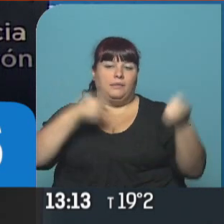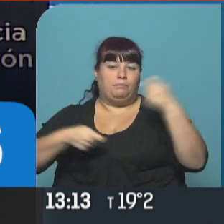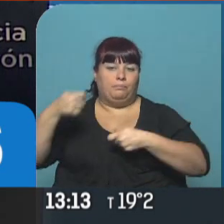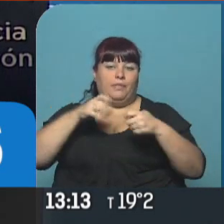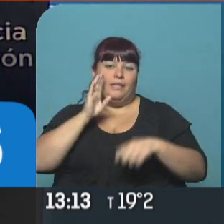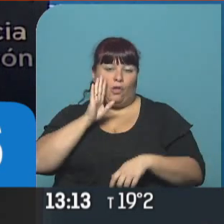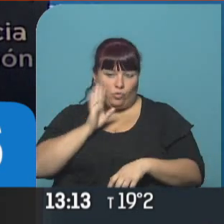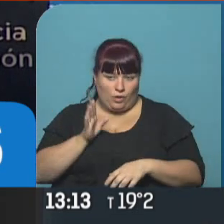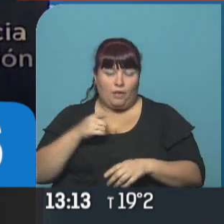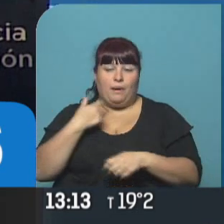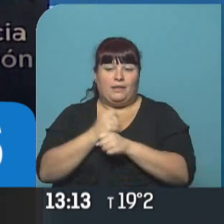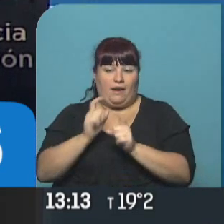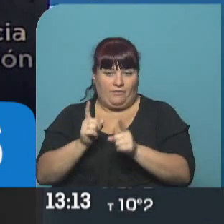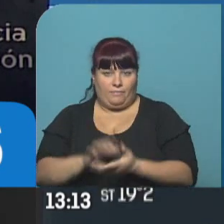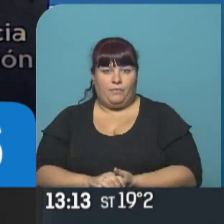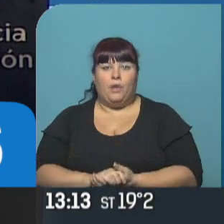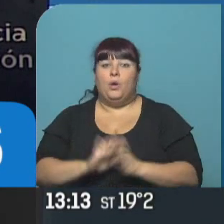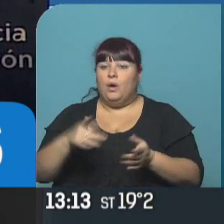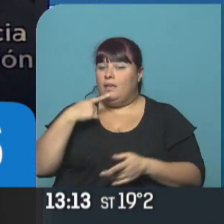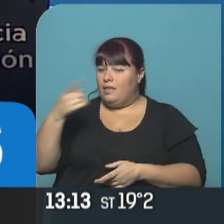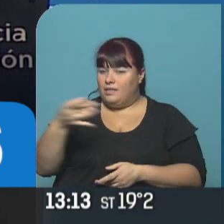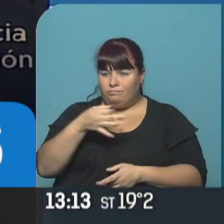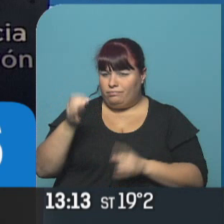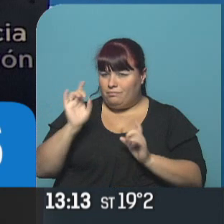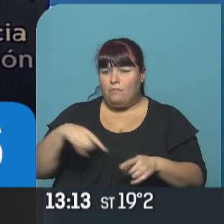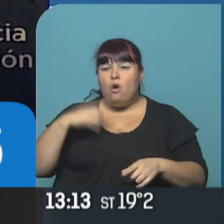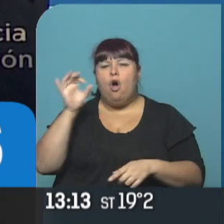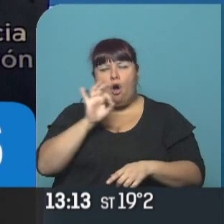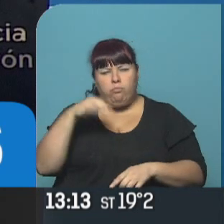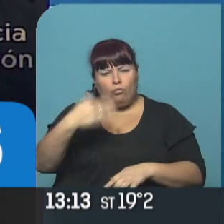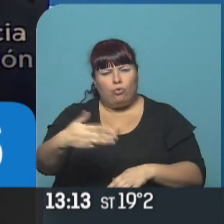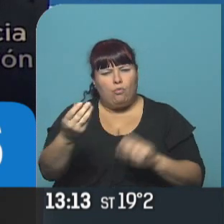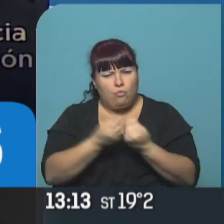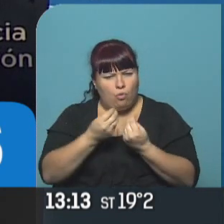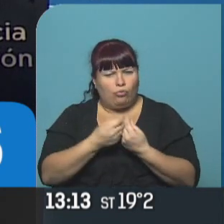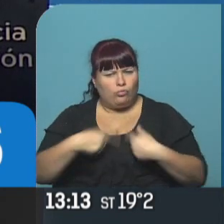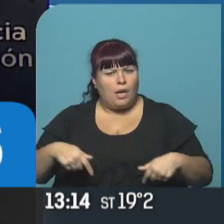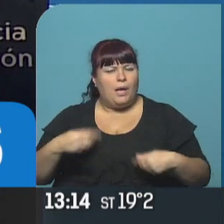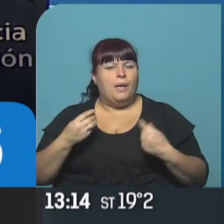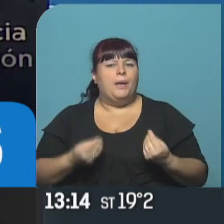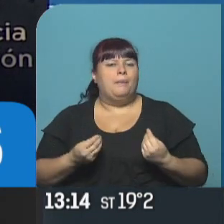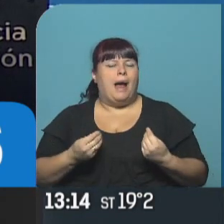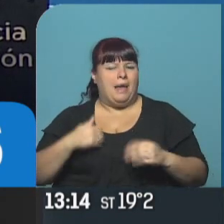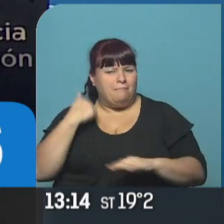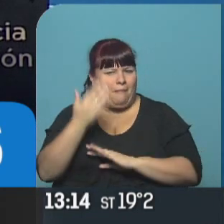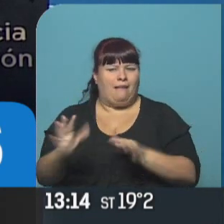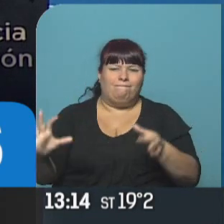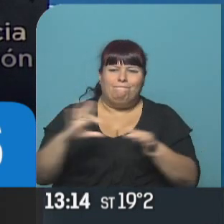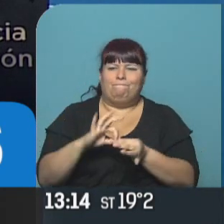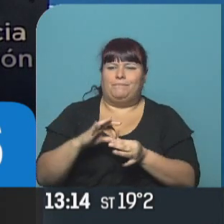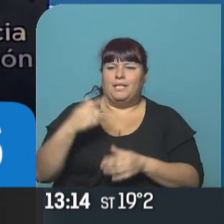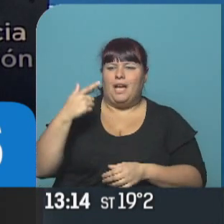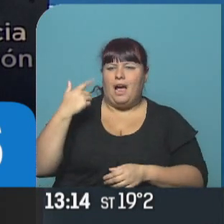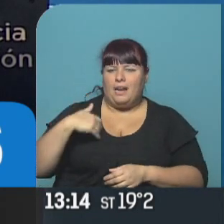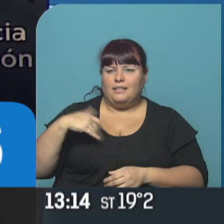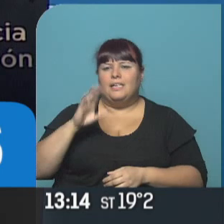los Estados Unidos. Y esperamos trabajar así. Presidente, tenemos tantas oportunidades en profundizar una relación entre Estados